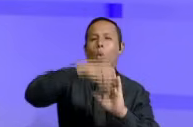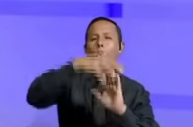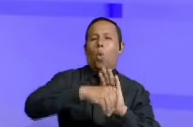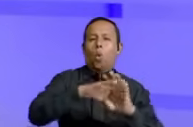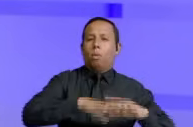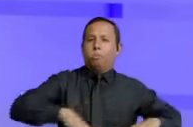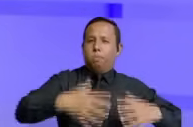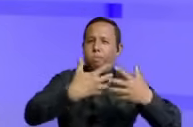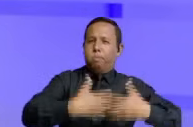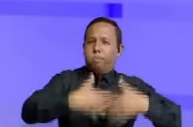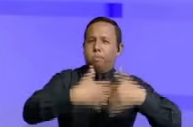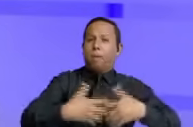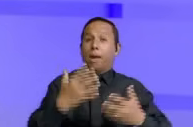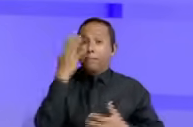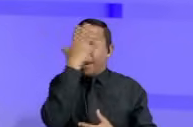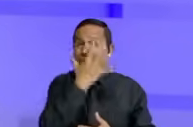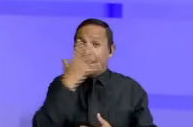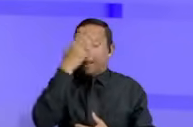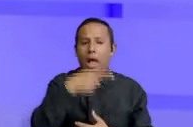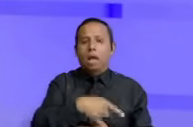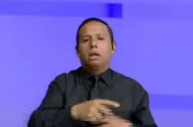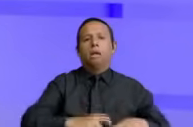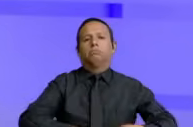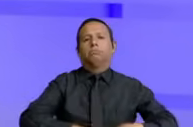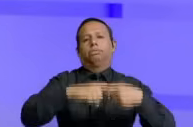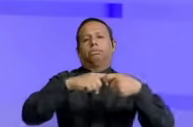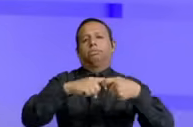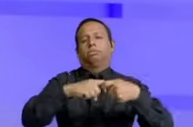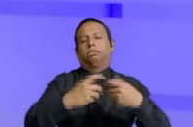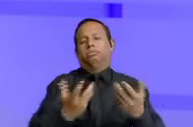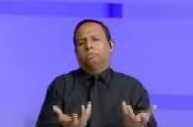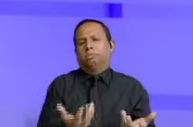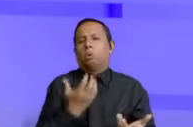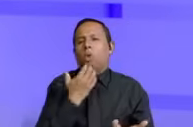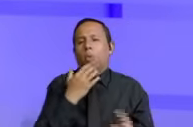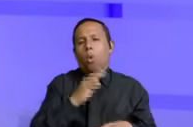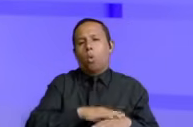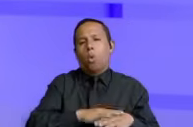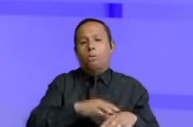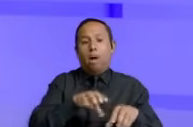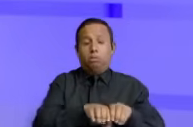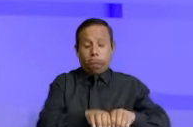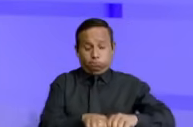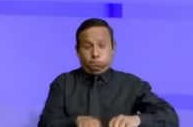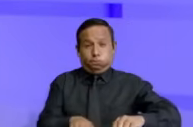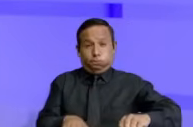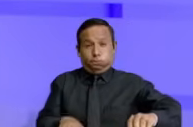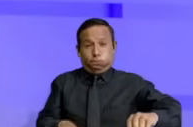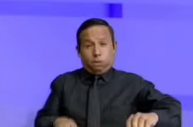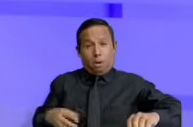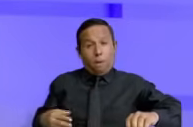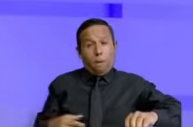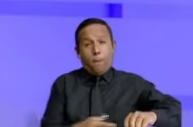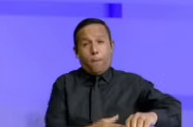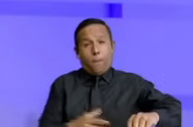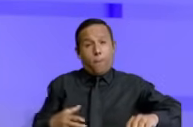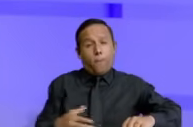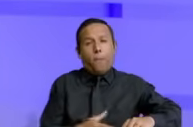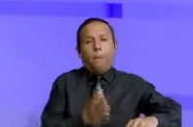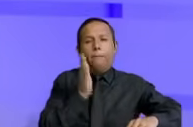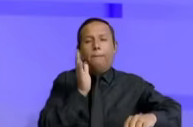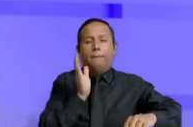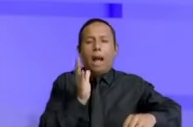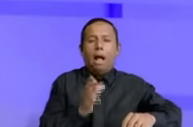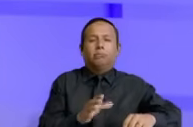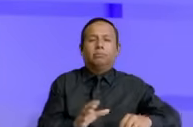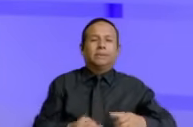la suspensión de operaciones debido al taponamiento de una válvula en la unidad de fraccionamiento catalítico el mantenimiento inicialmente